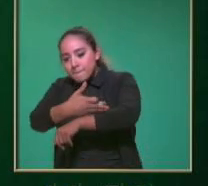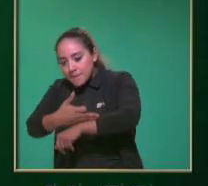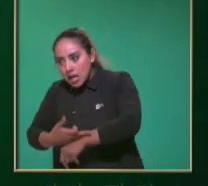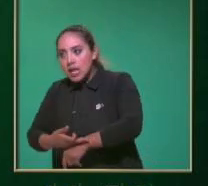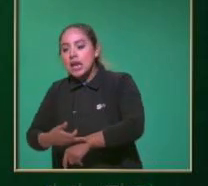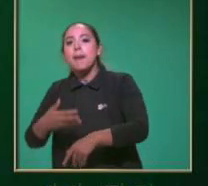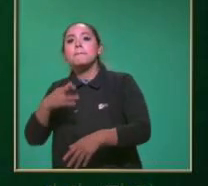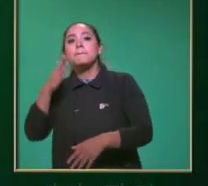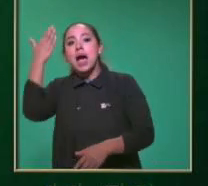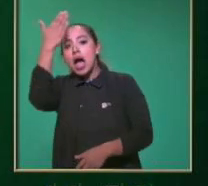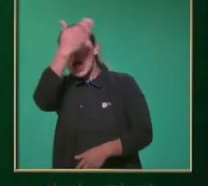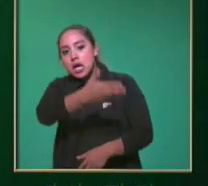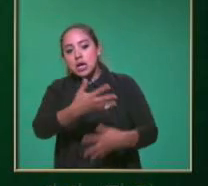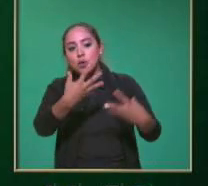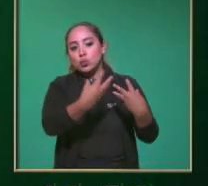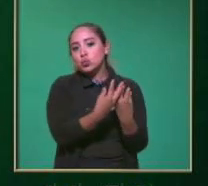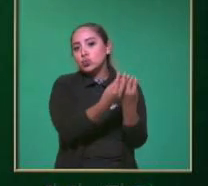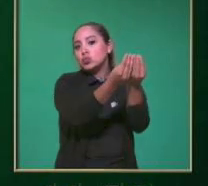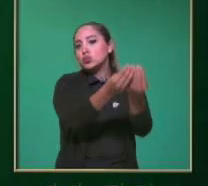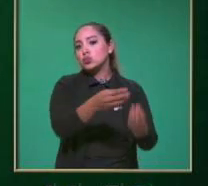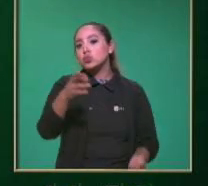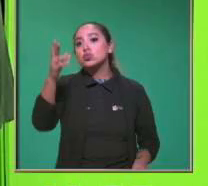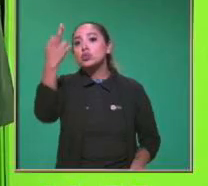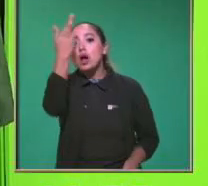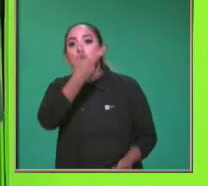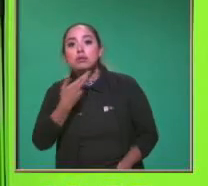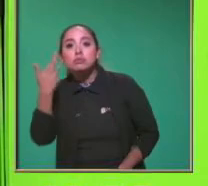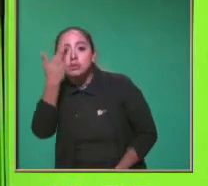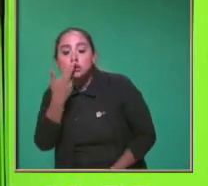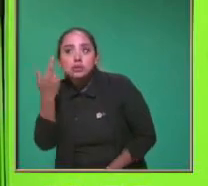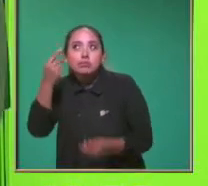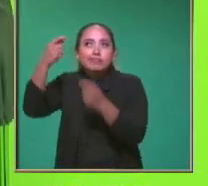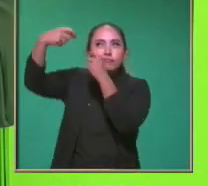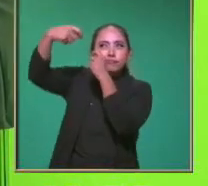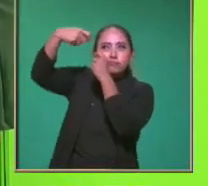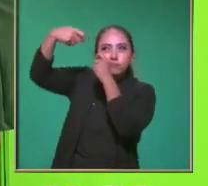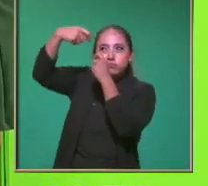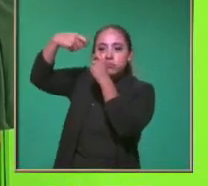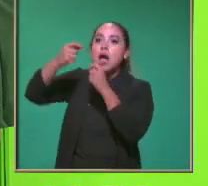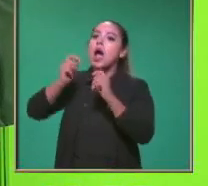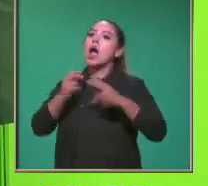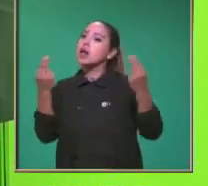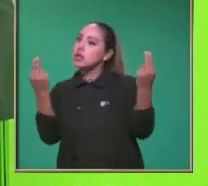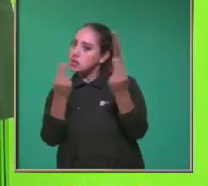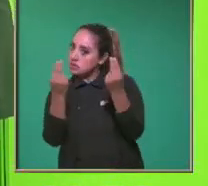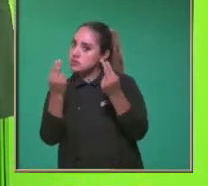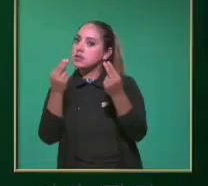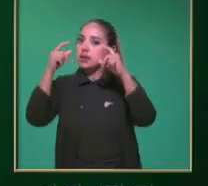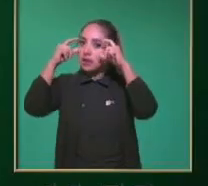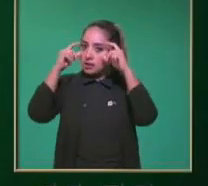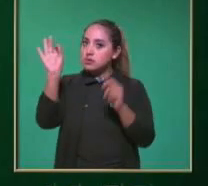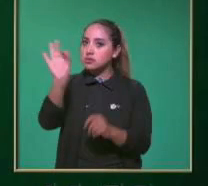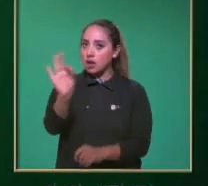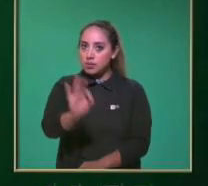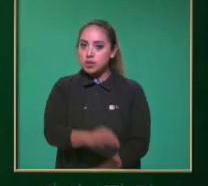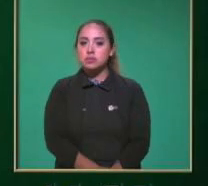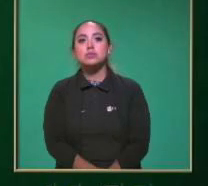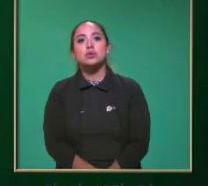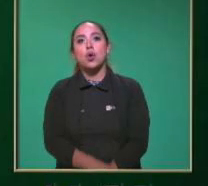a checar si ocupas lentes. A veces nuestros alumnitos ocupan lentes. Y el siguiente sentido es el sentido